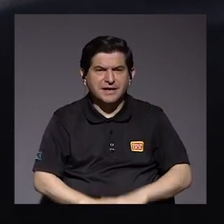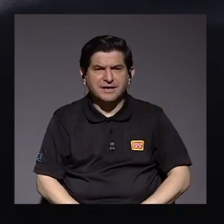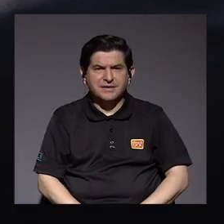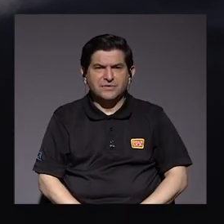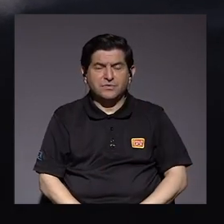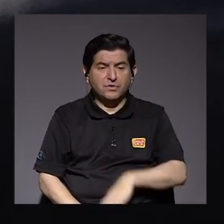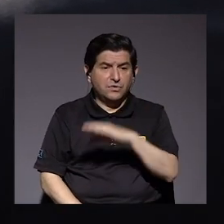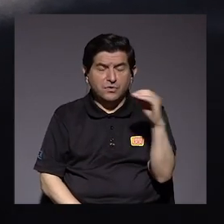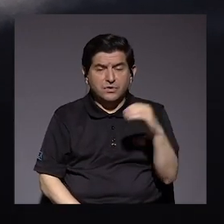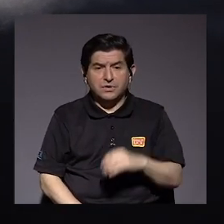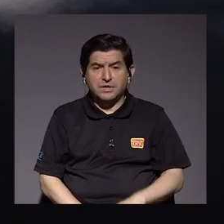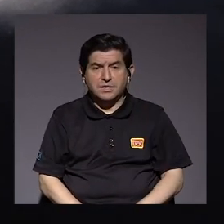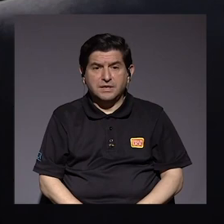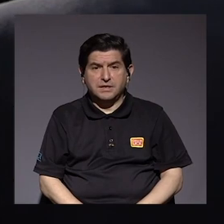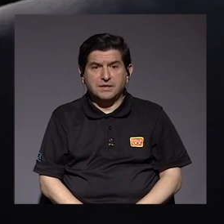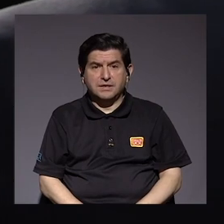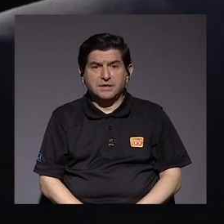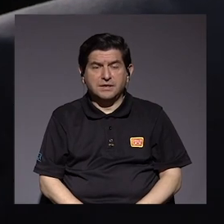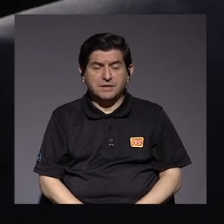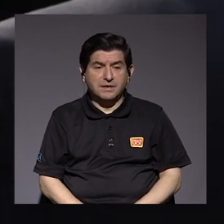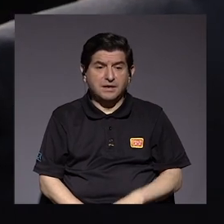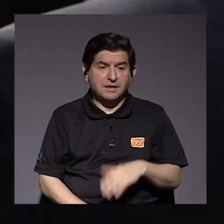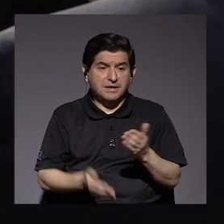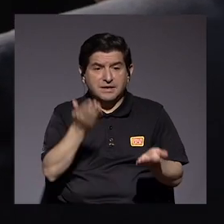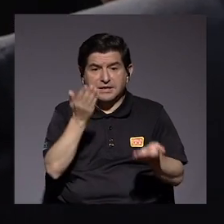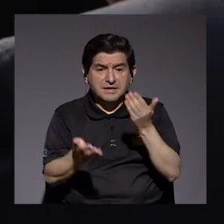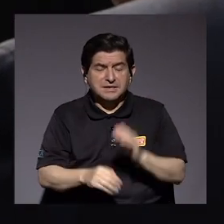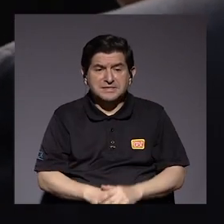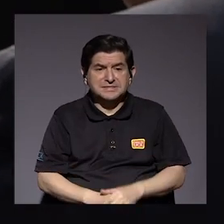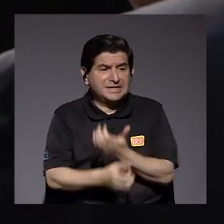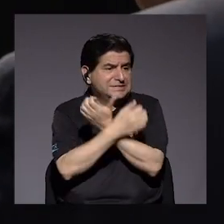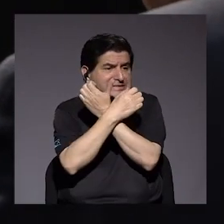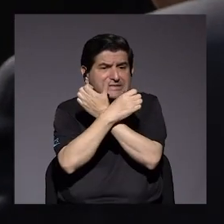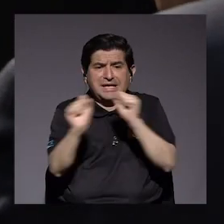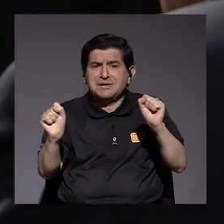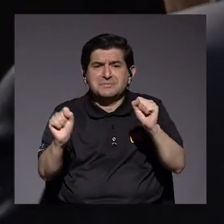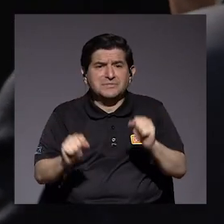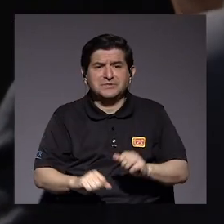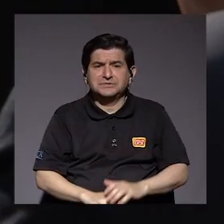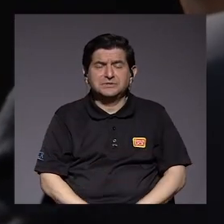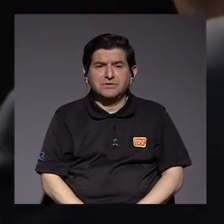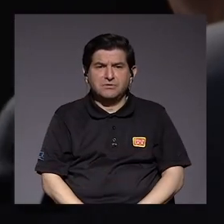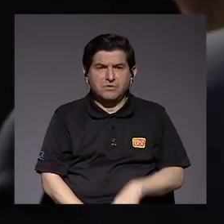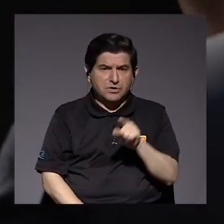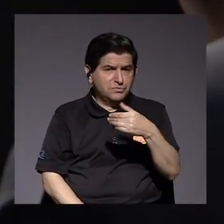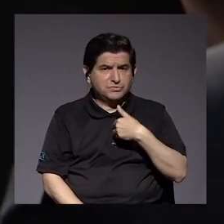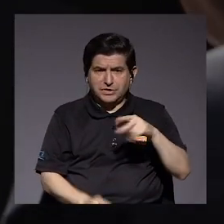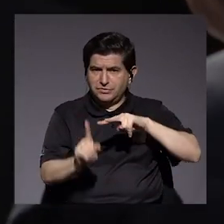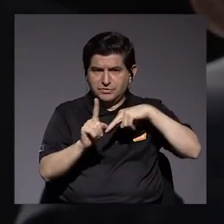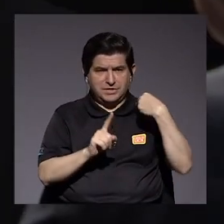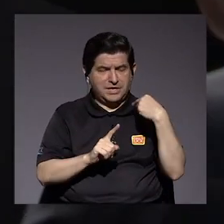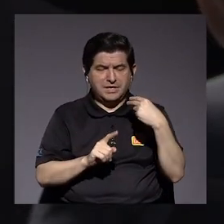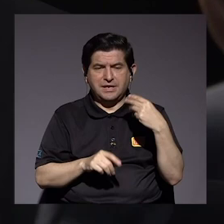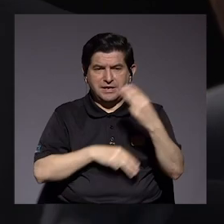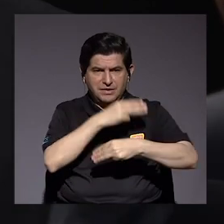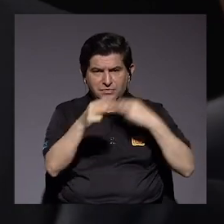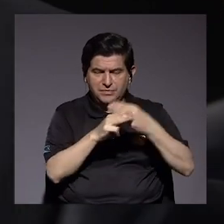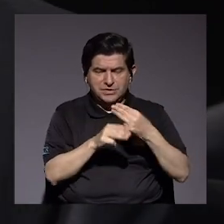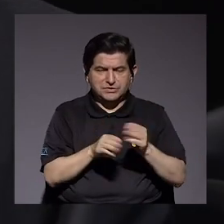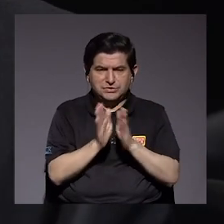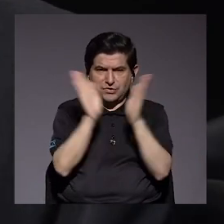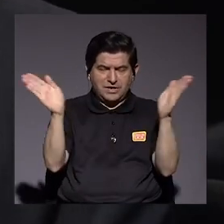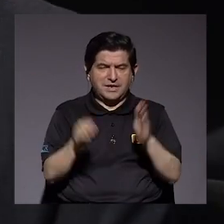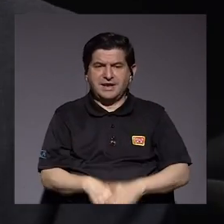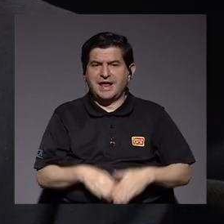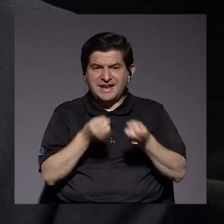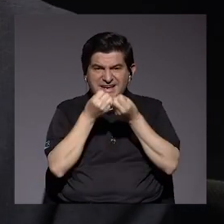y poner el pan en la mesa se vuelven algo casi imposible bueno a ver es que si vos no tenés cosmovisión general